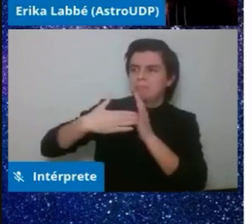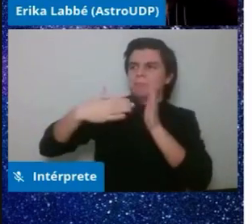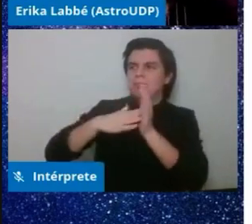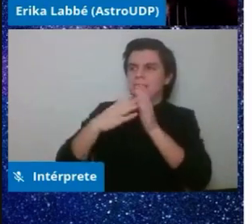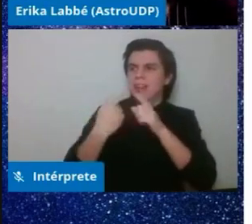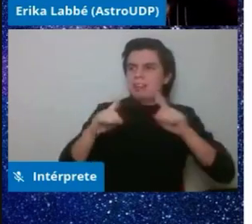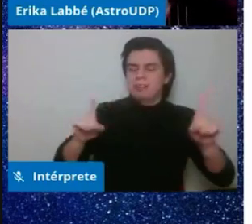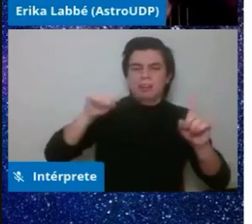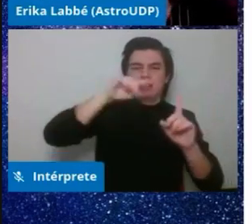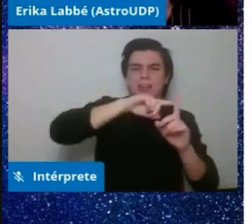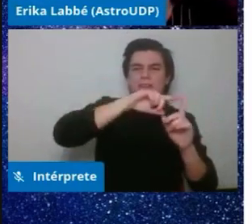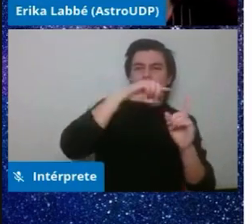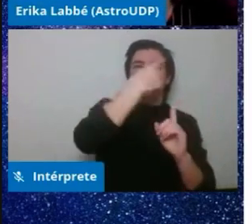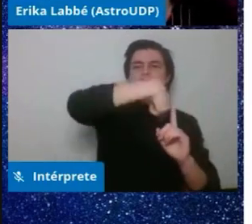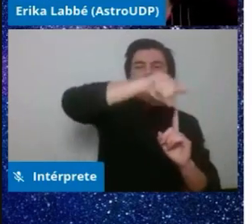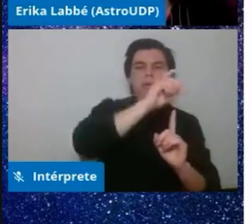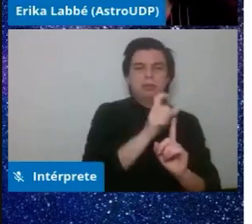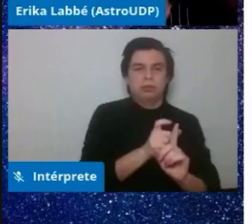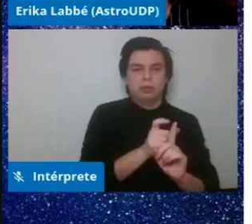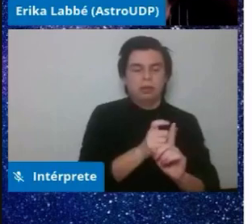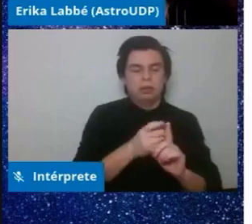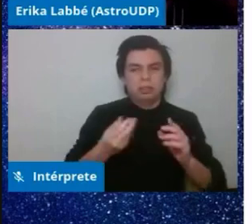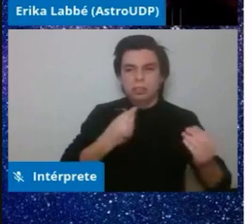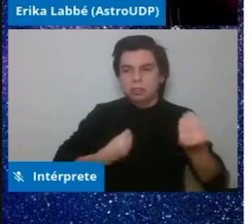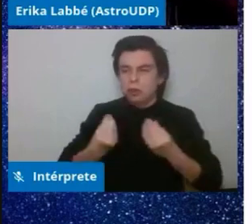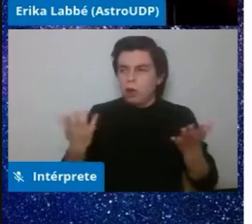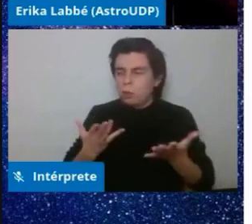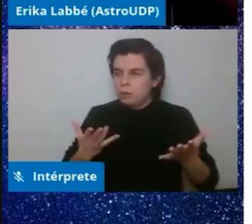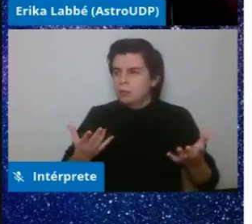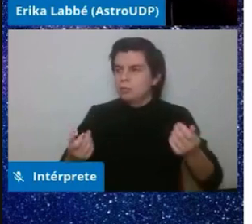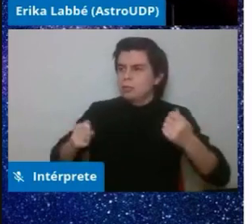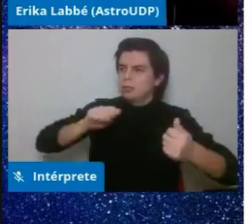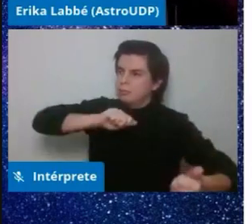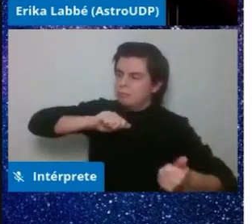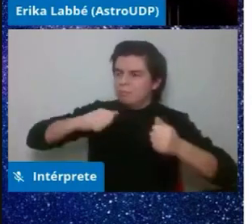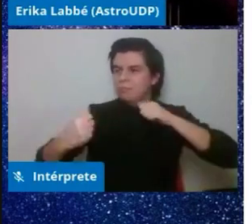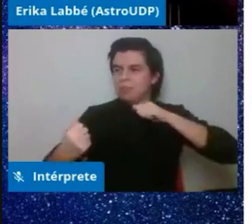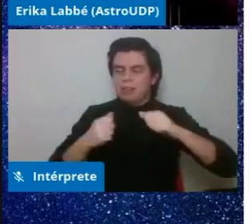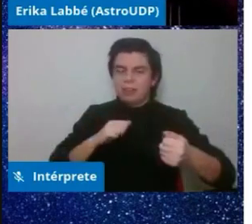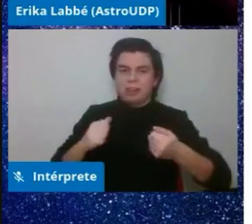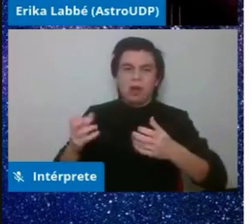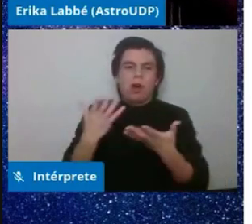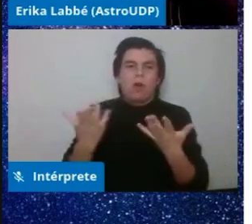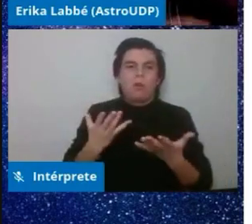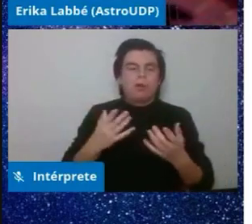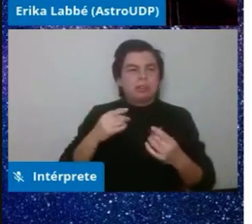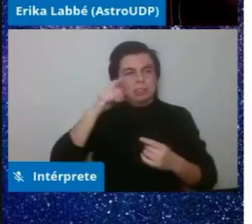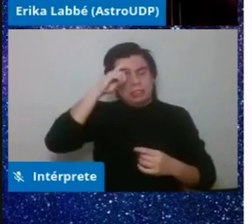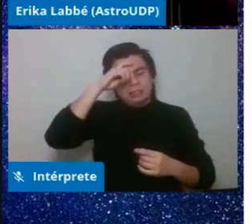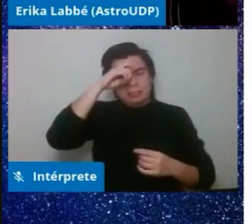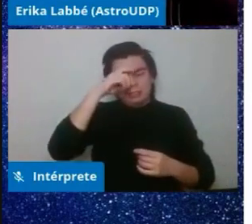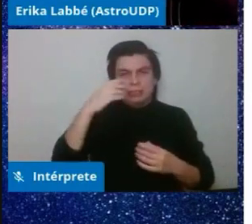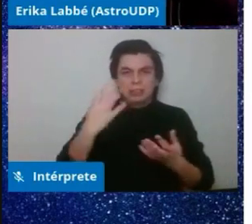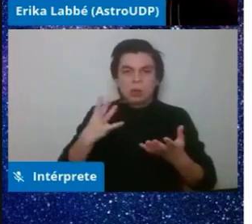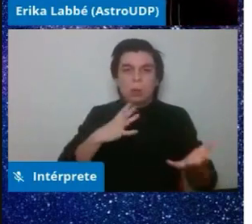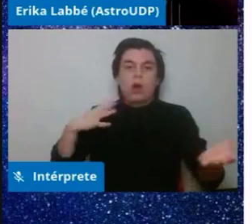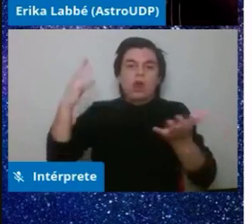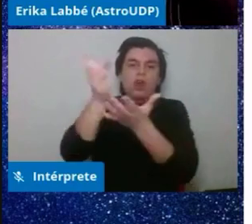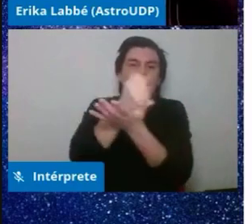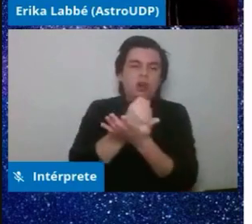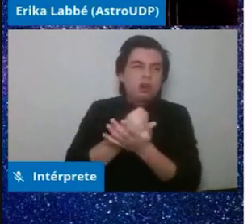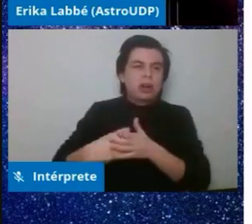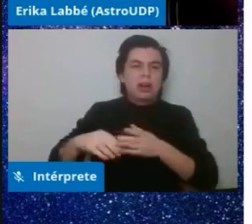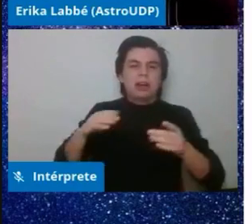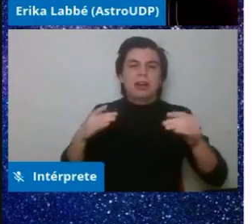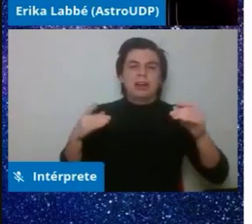para poder algún minuto llegar a decir que tenemos algo así como un diseño universal o lo más universal posible.